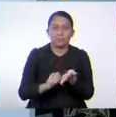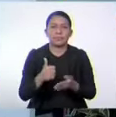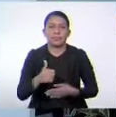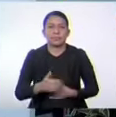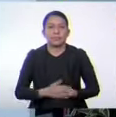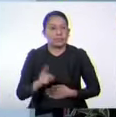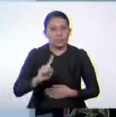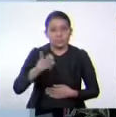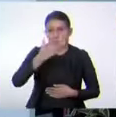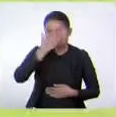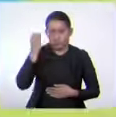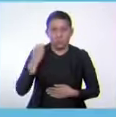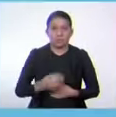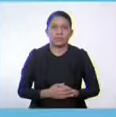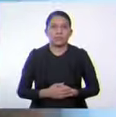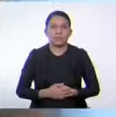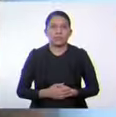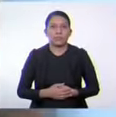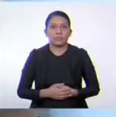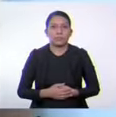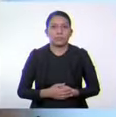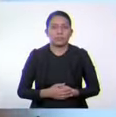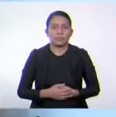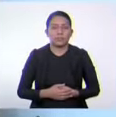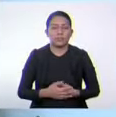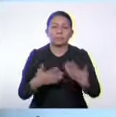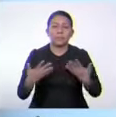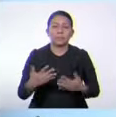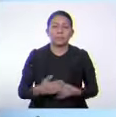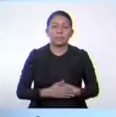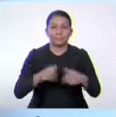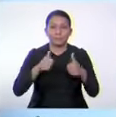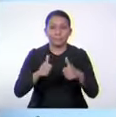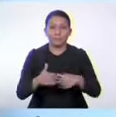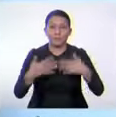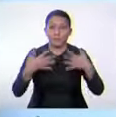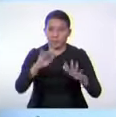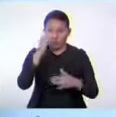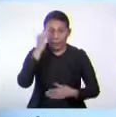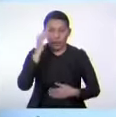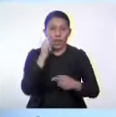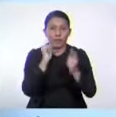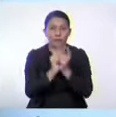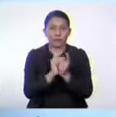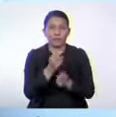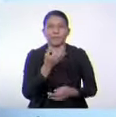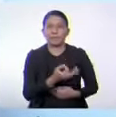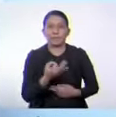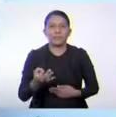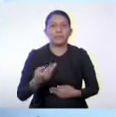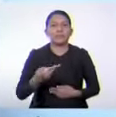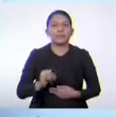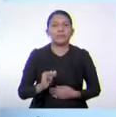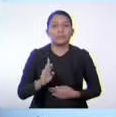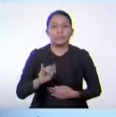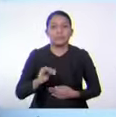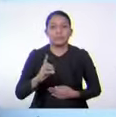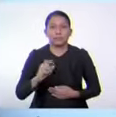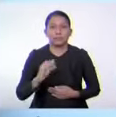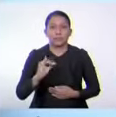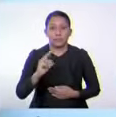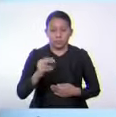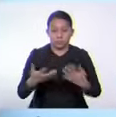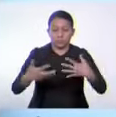no se te puede olvidar. Muy bien, ahora que ya conocemos el fenómeno hibridación, que es la mezcla